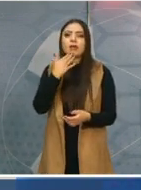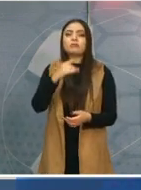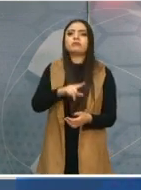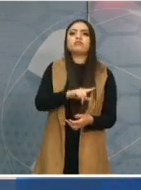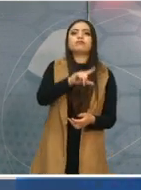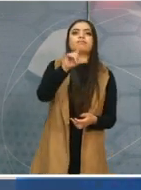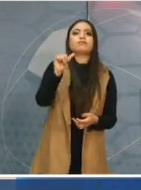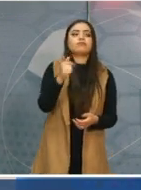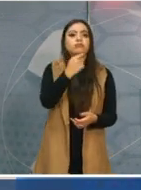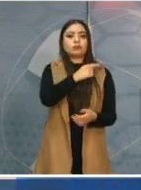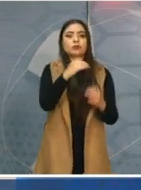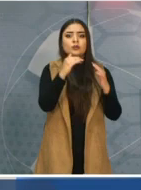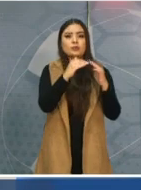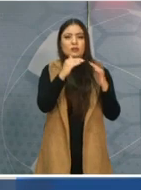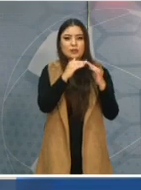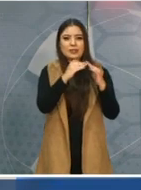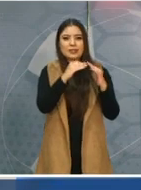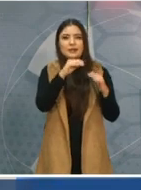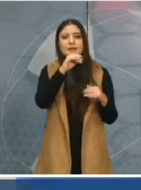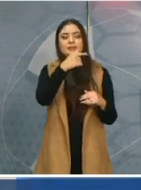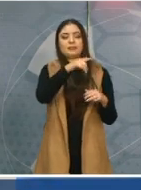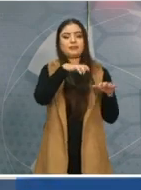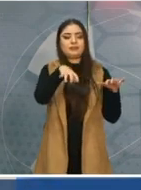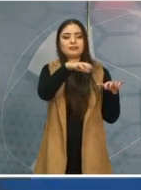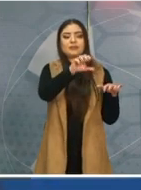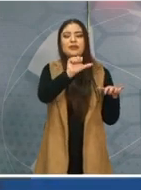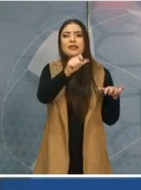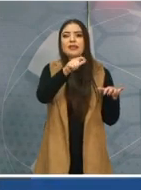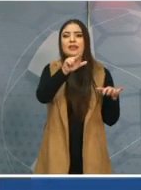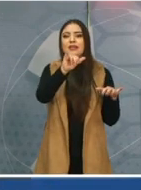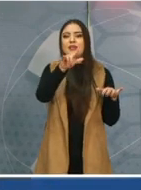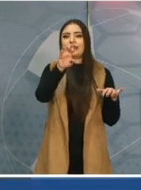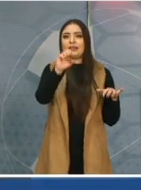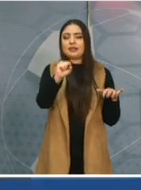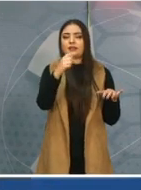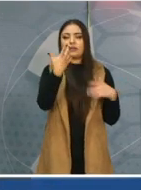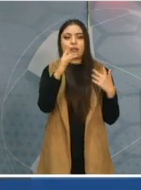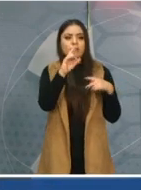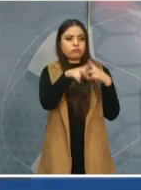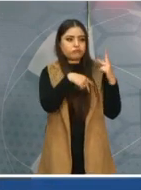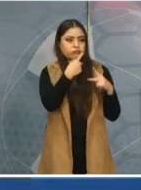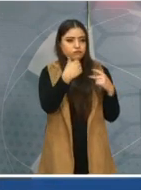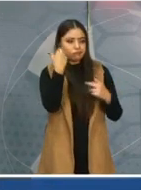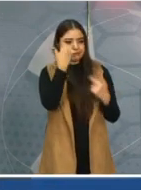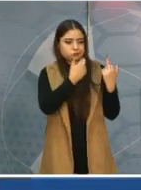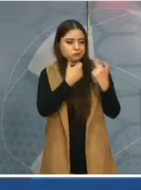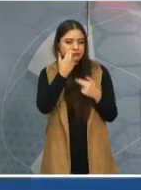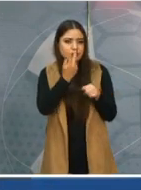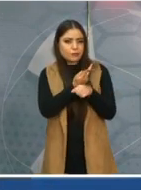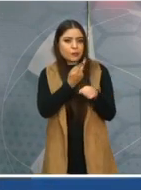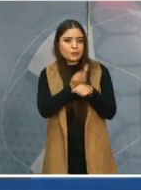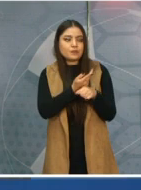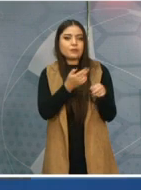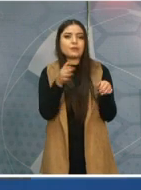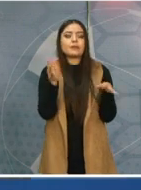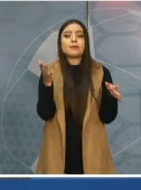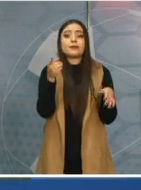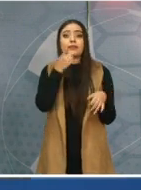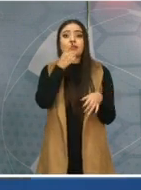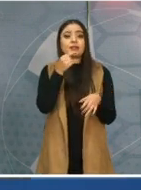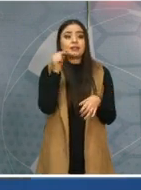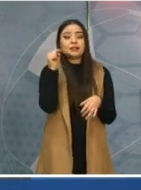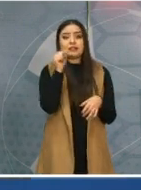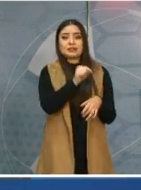él 127 por los elementos de protección civil determinaron que se trató de daños por la acumulación